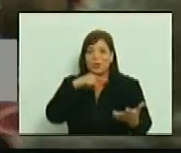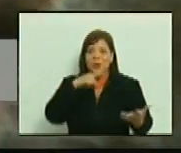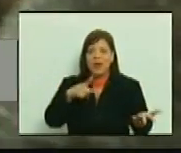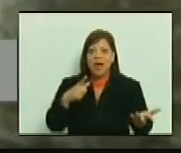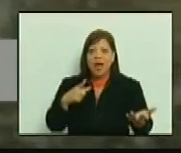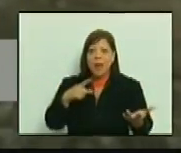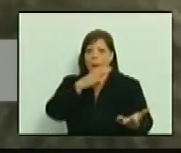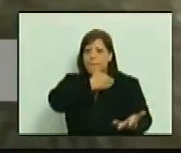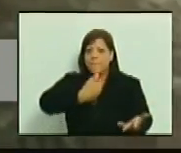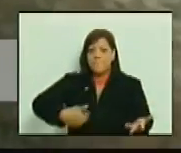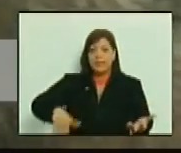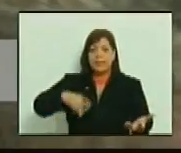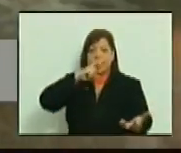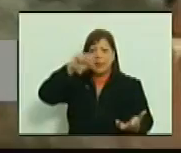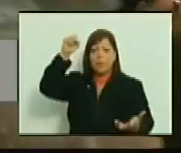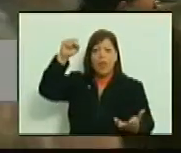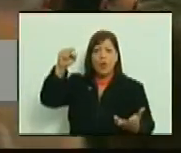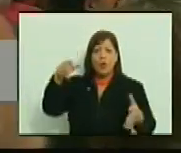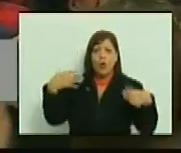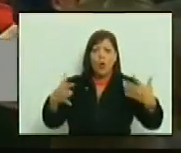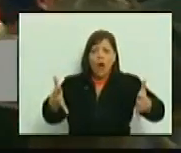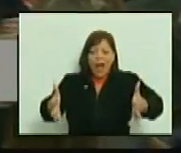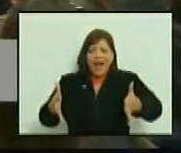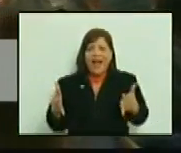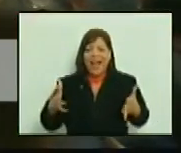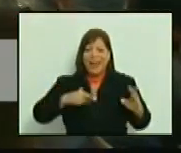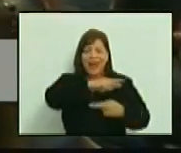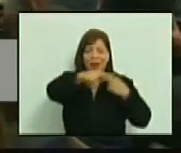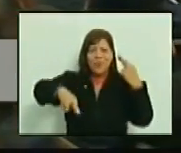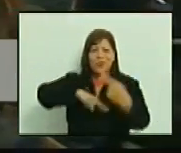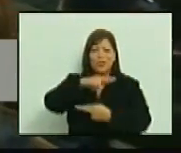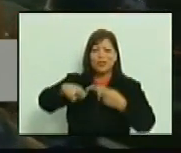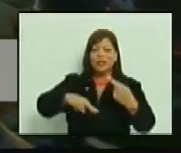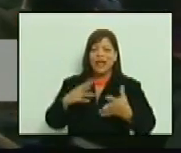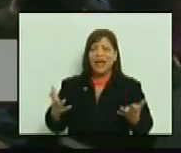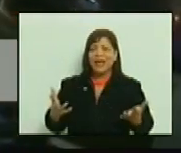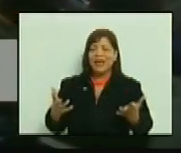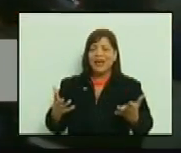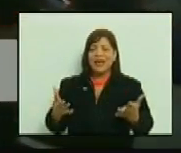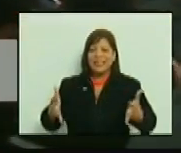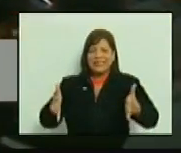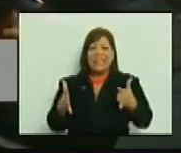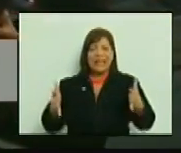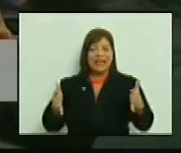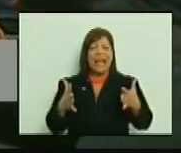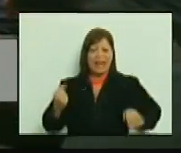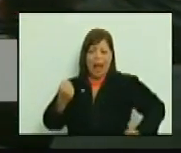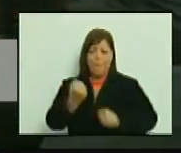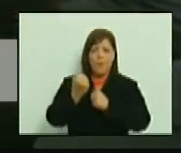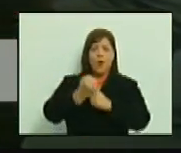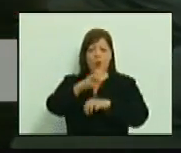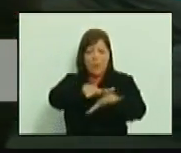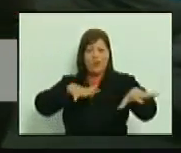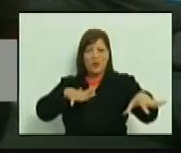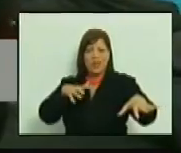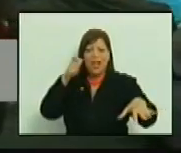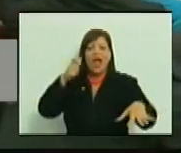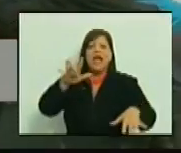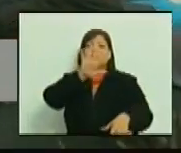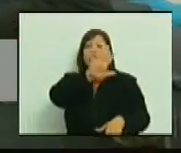presidente Maduro, el gobierno bolivariano revolucionario que él dirige, tiene el respaldo de la mayoría de los venezolanos,